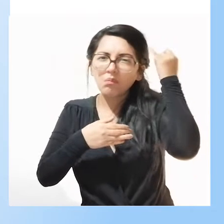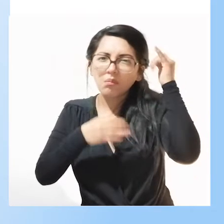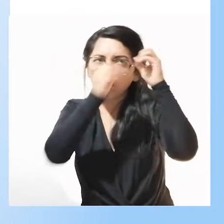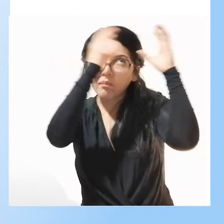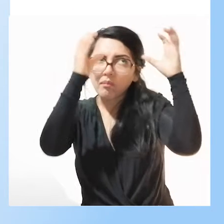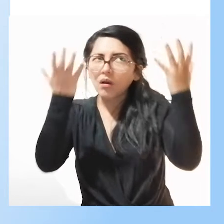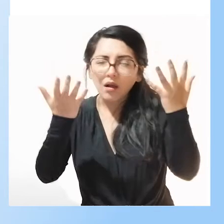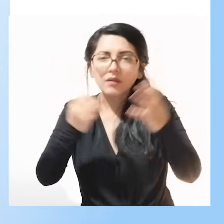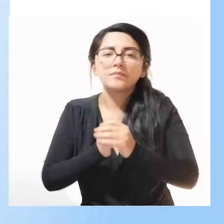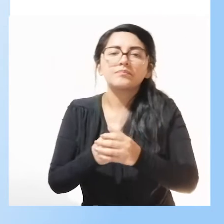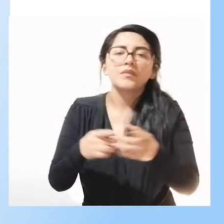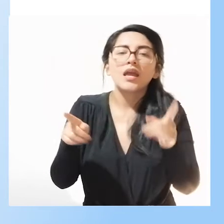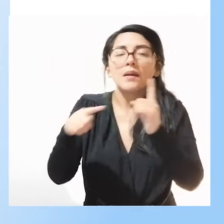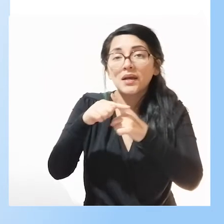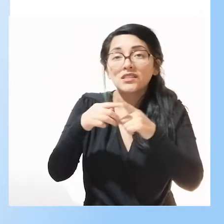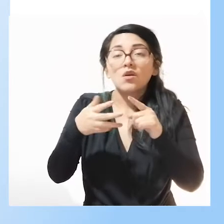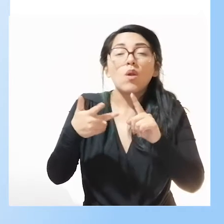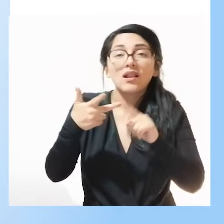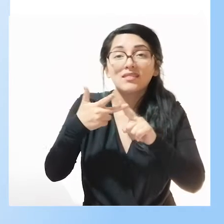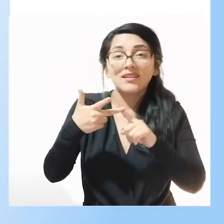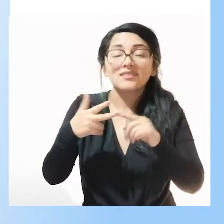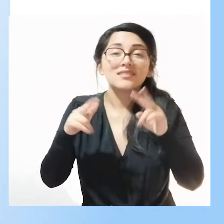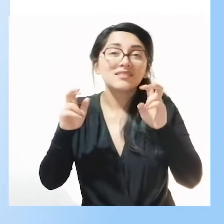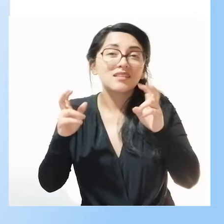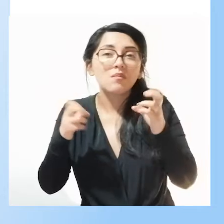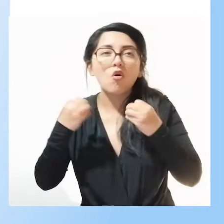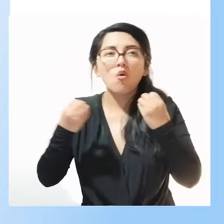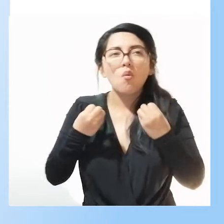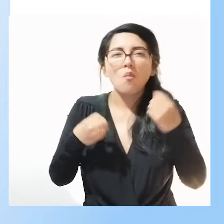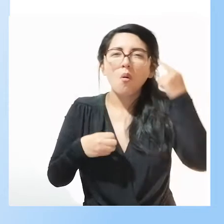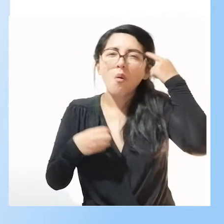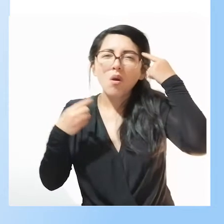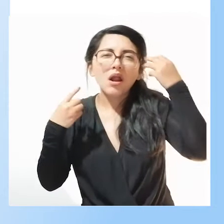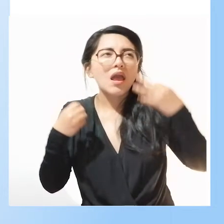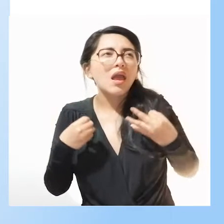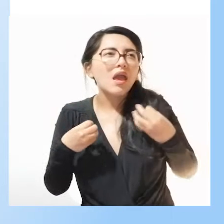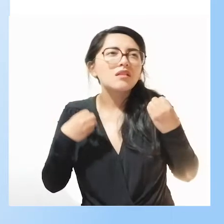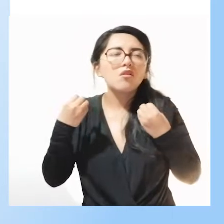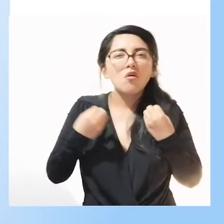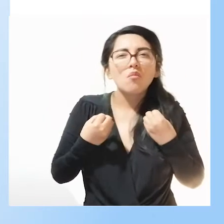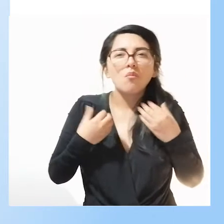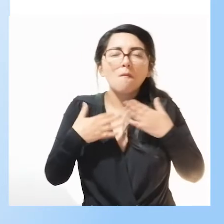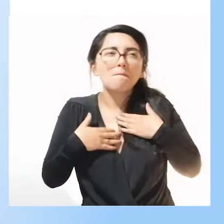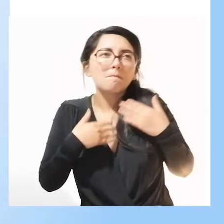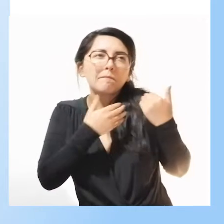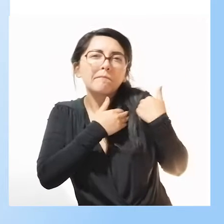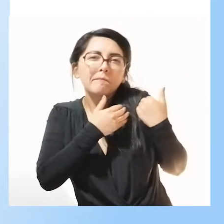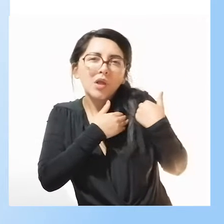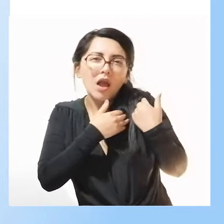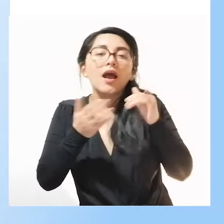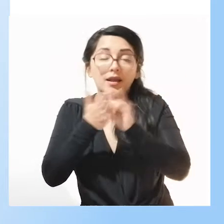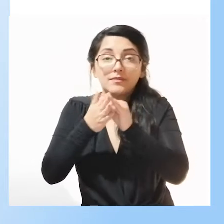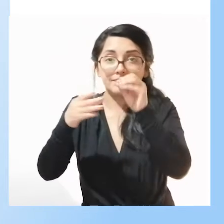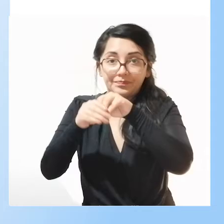interpersonales y de la cultura de la persona, los roles percibidos, las creencias, que también tienen que ver con la enfermedad. Y por último,